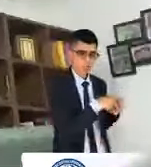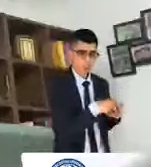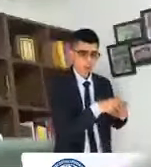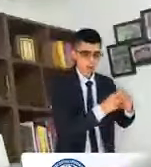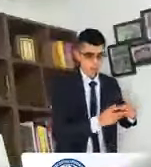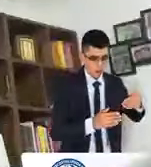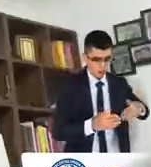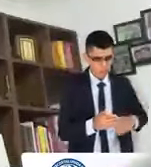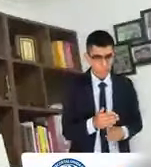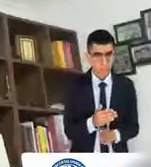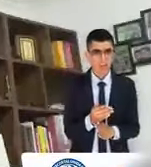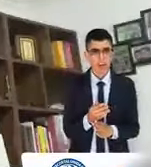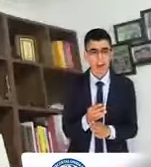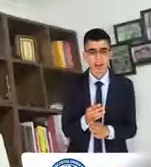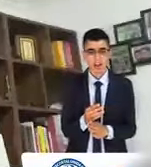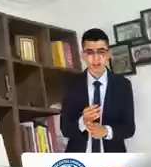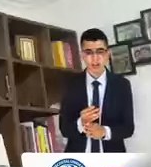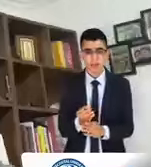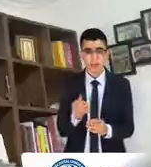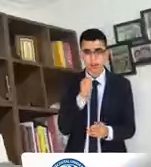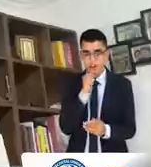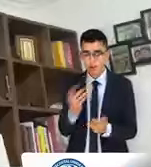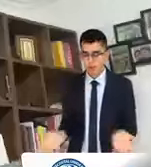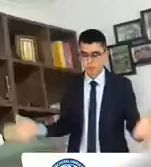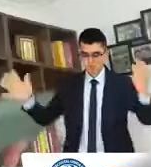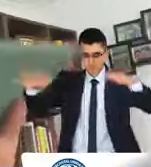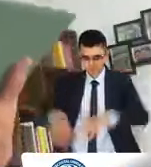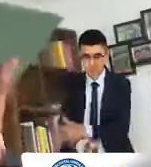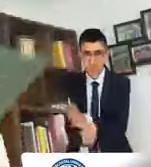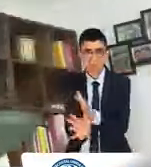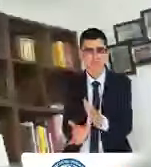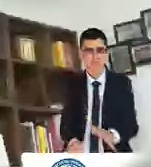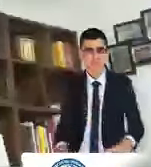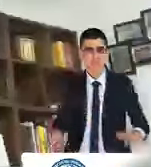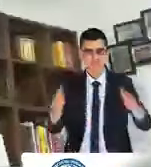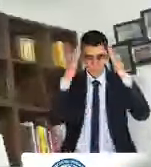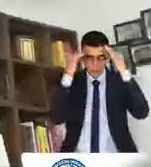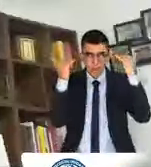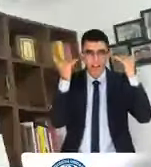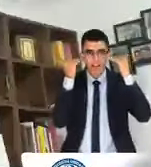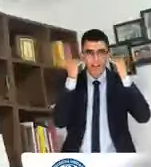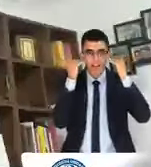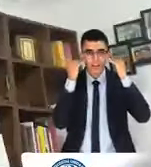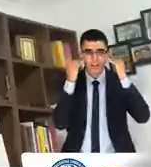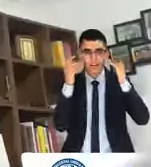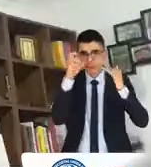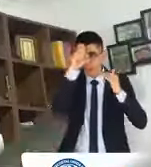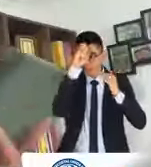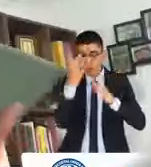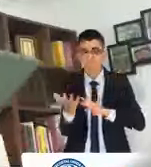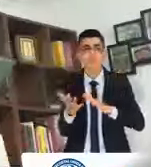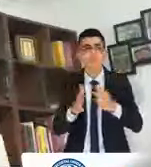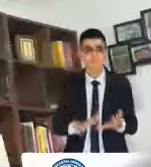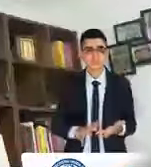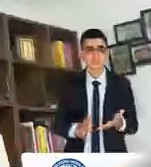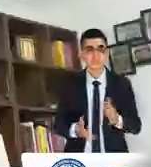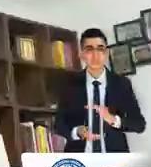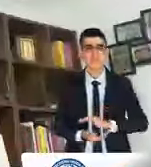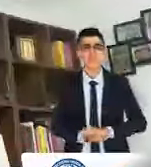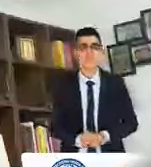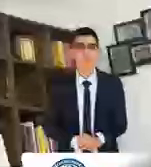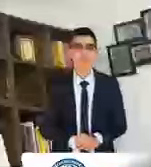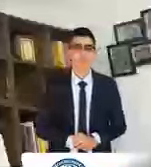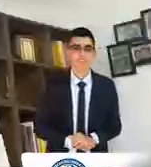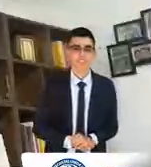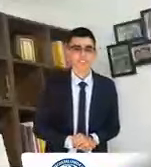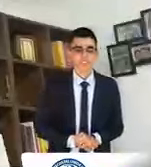sí nos acabaron. Pero cuando ellos ya estaban dentro, los egipcios, el mar se cerró y los